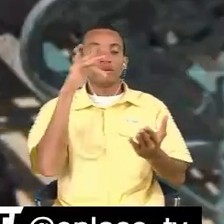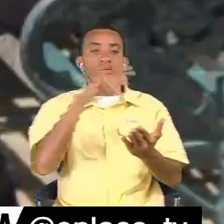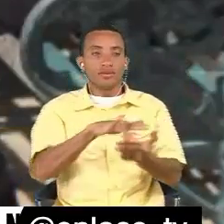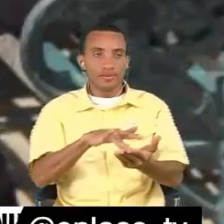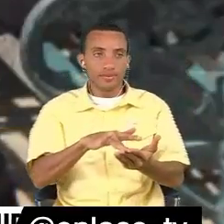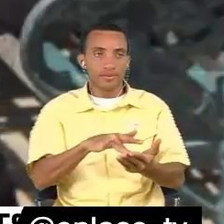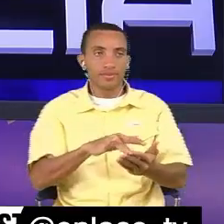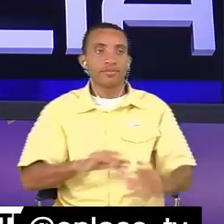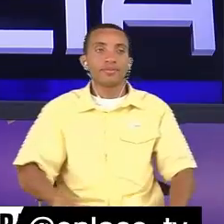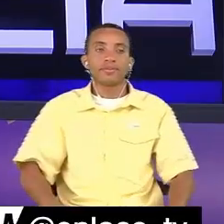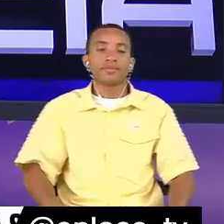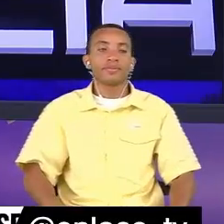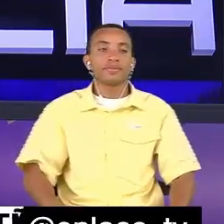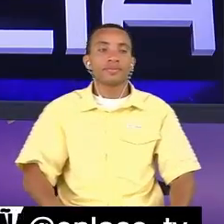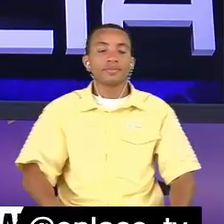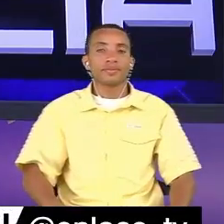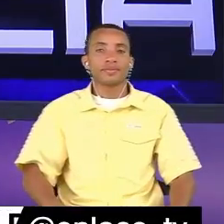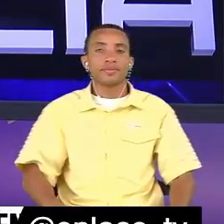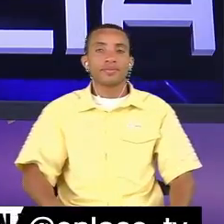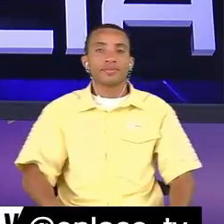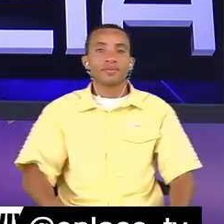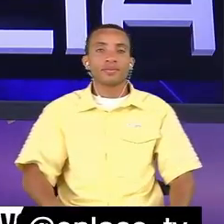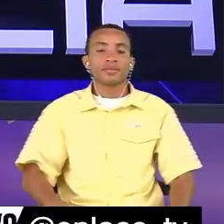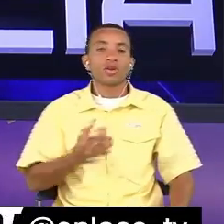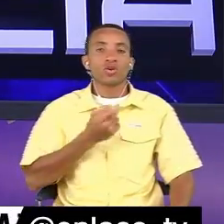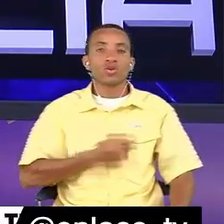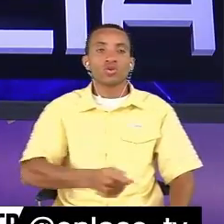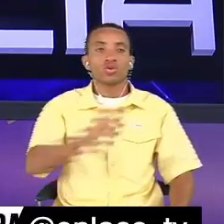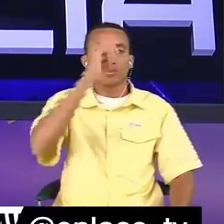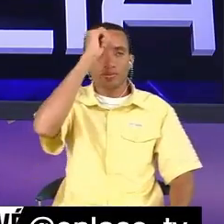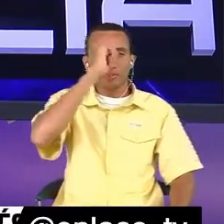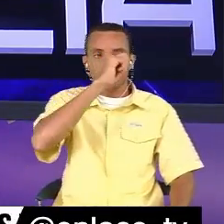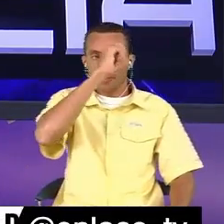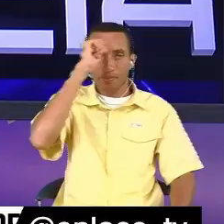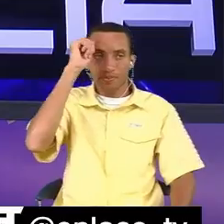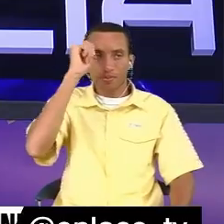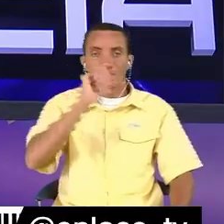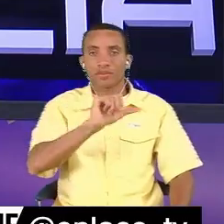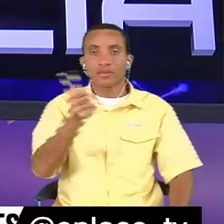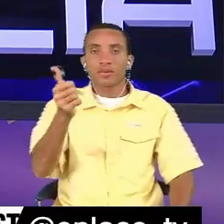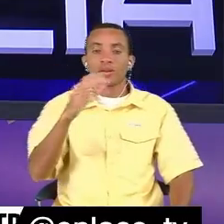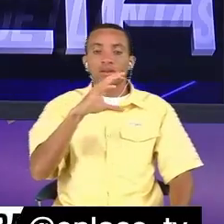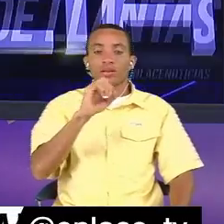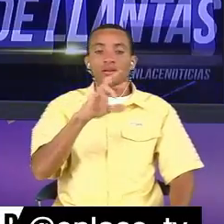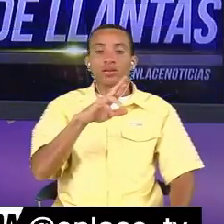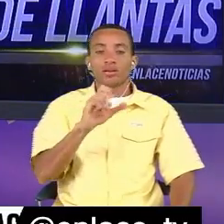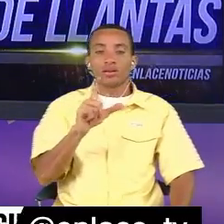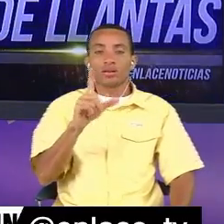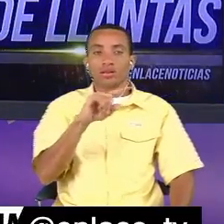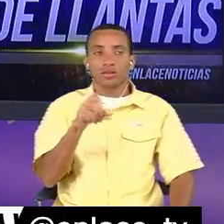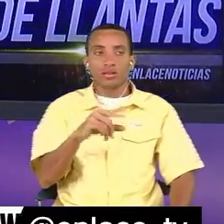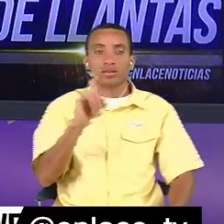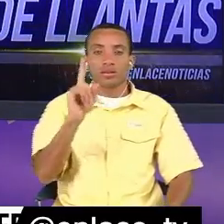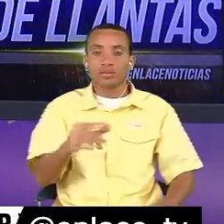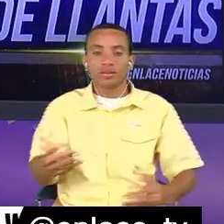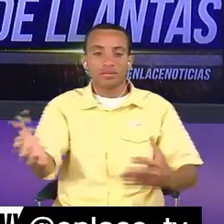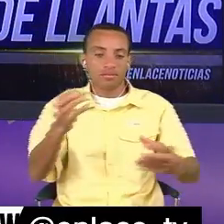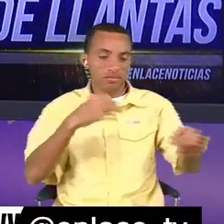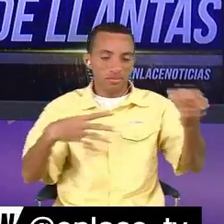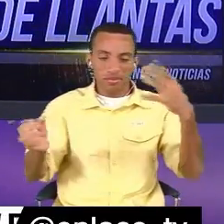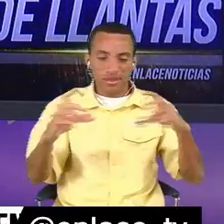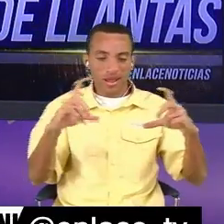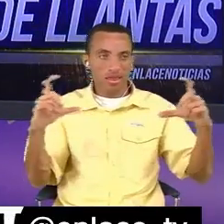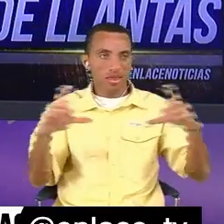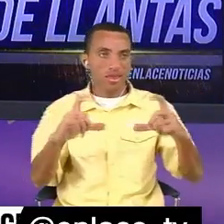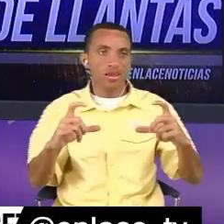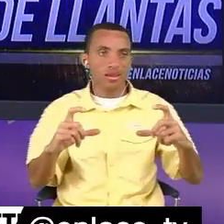jornada. Y ese domingo en la plazoleta de la urbanización Los Corales se realizará una recolección de llantas usadas para